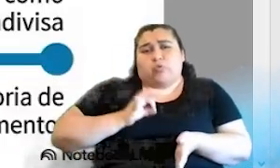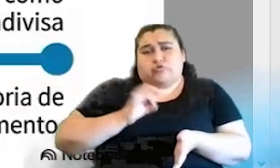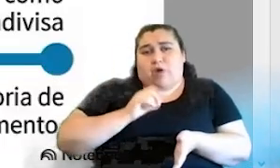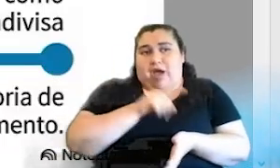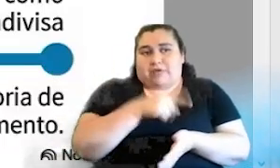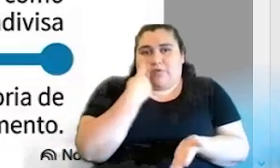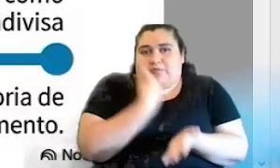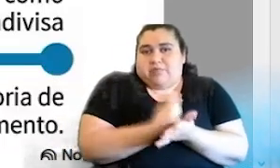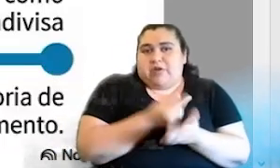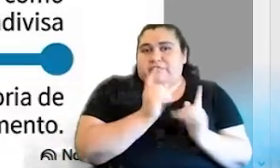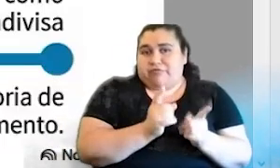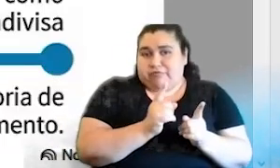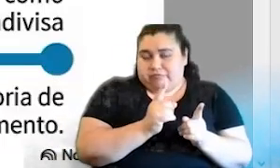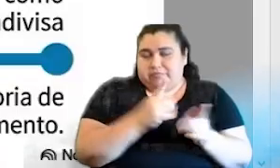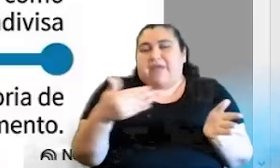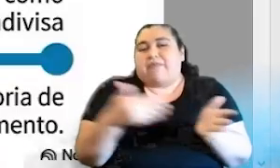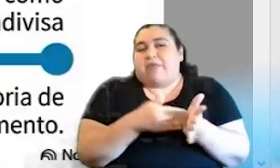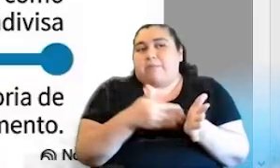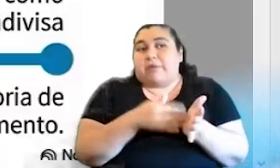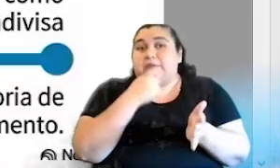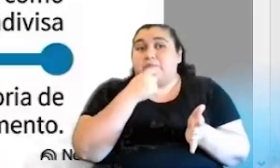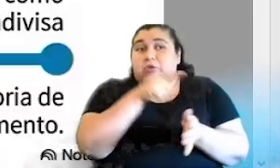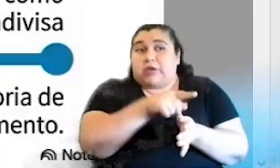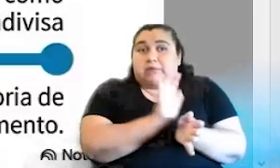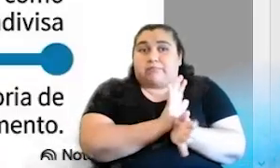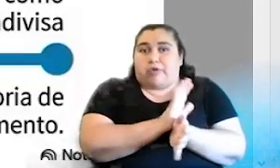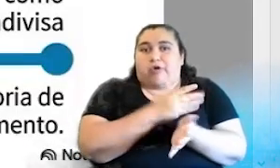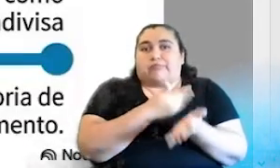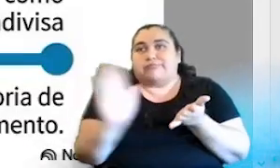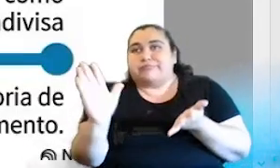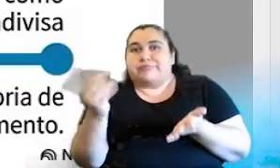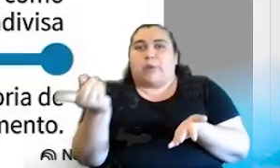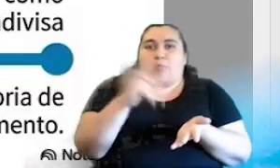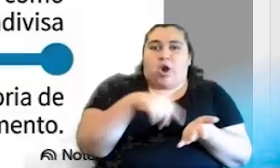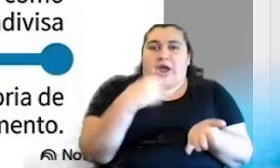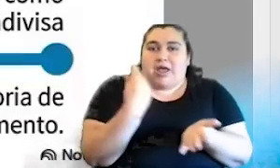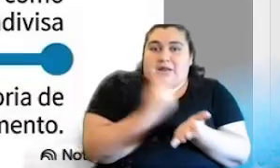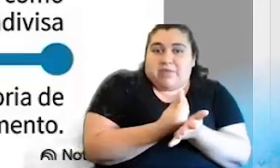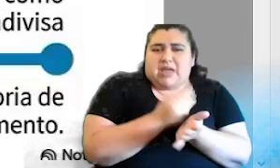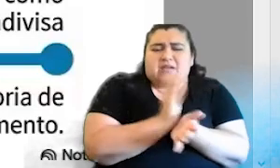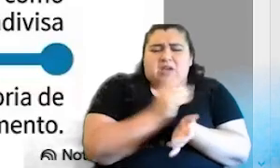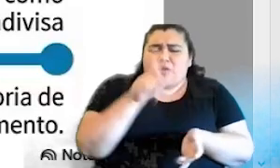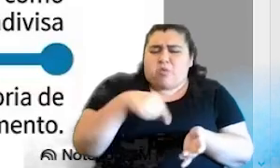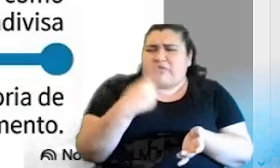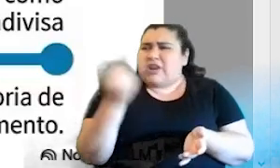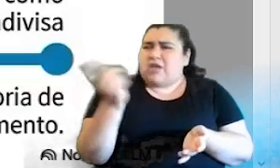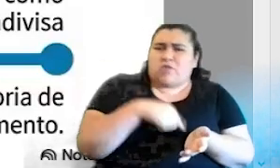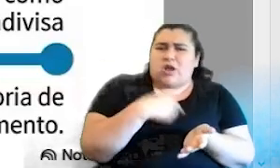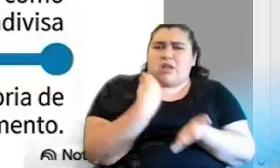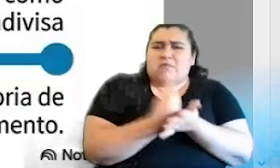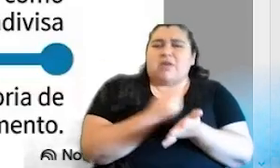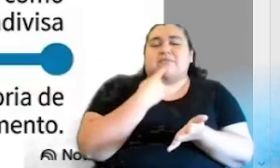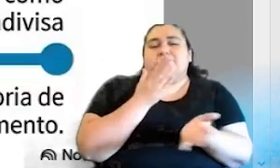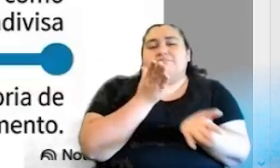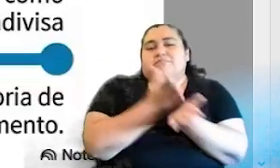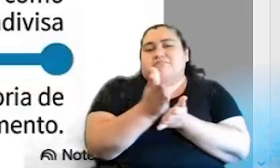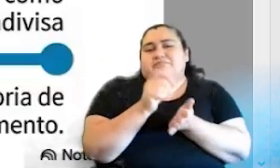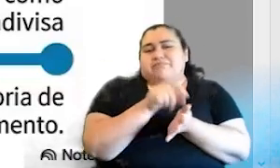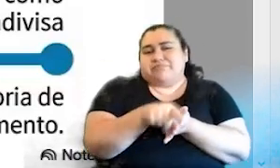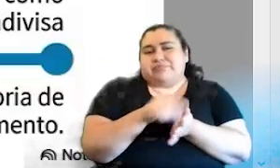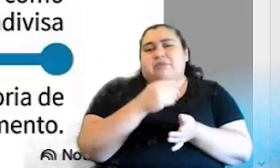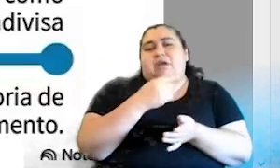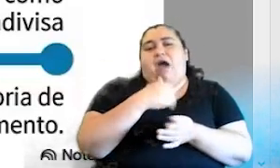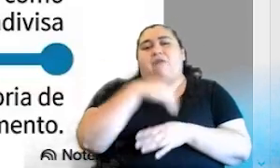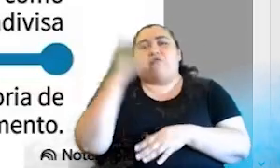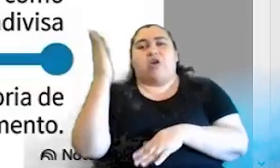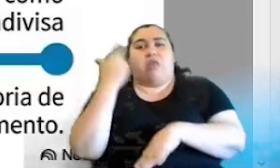salvo que la hayan perdido. ¿Y cuándo pierden la residencia? Bueno, cuando adquieren una residencia definitiva en un estado extranjero